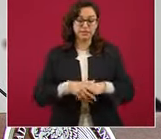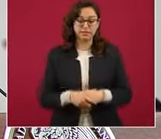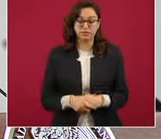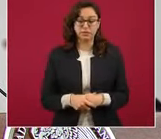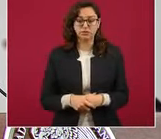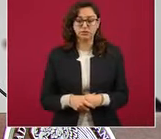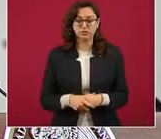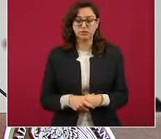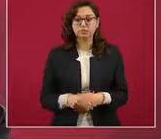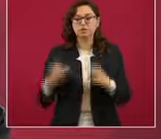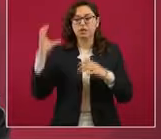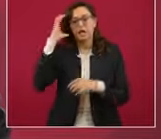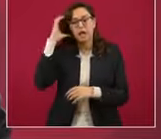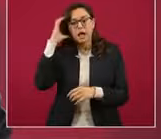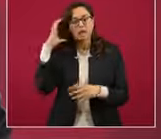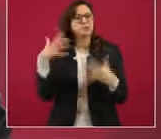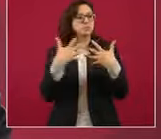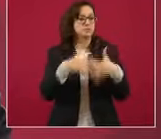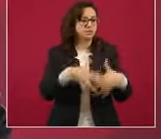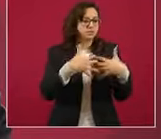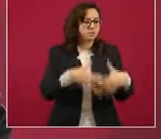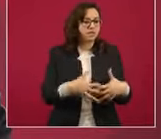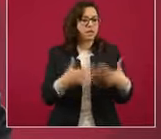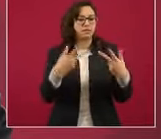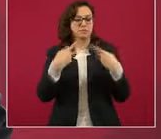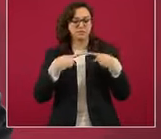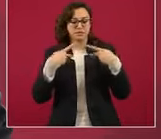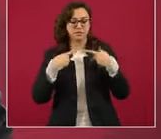tengamos equipos, personal.